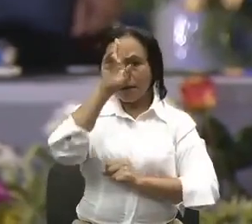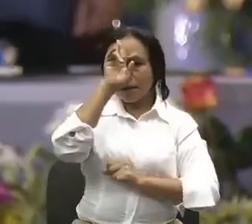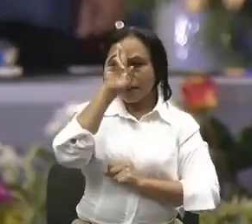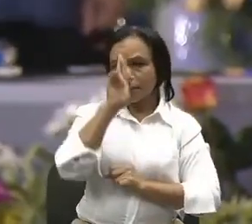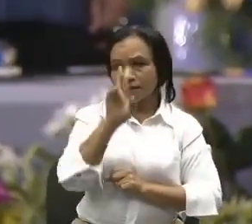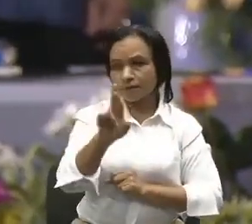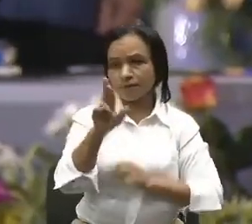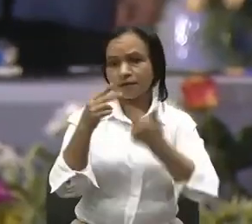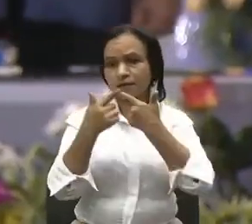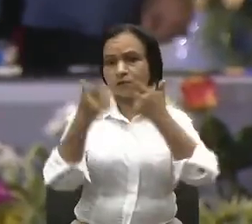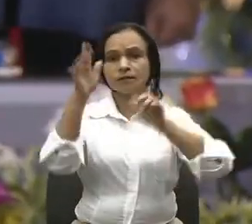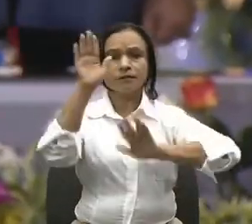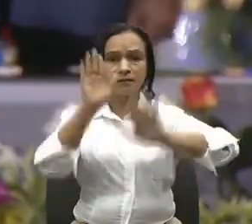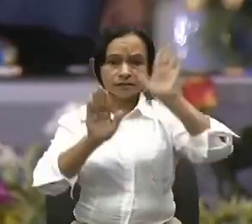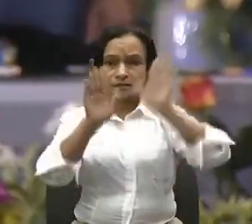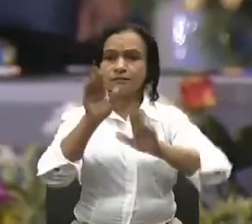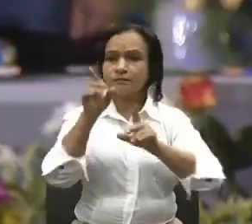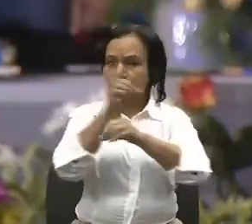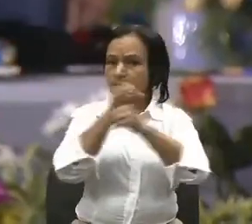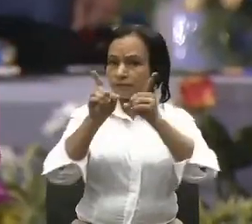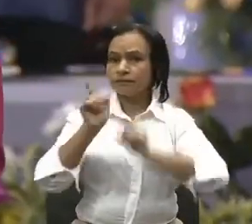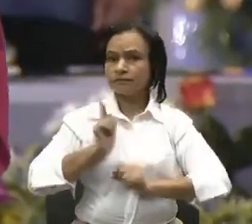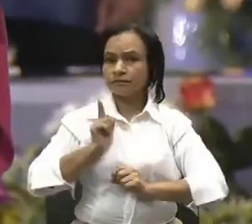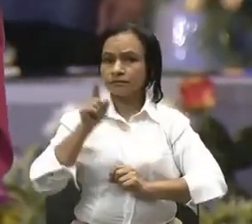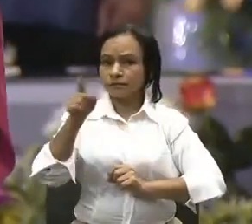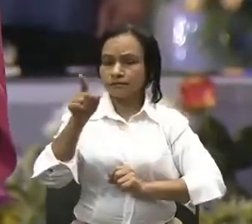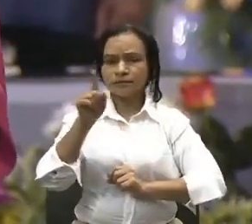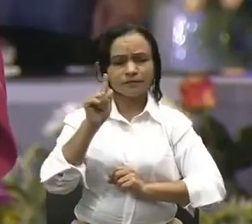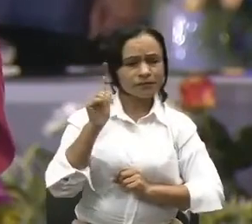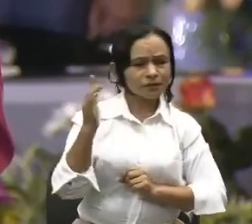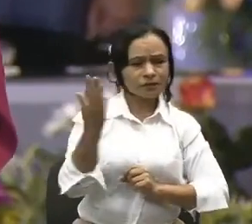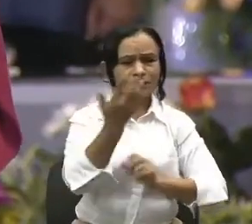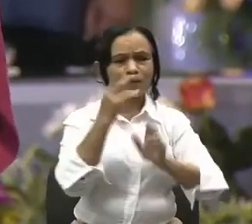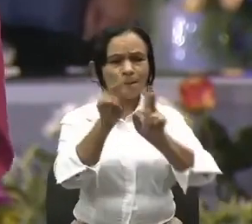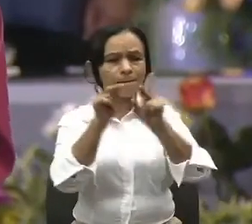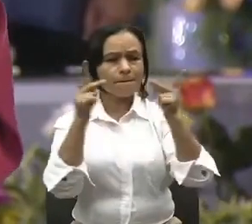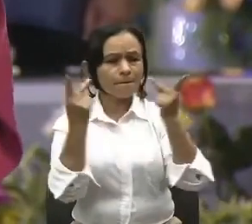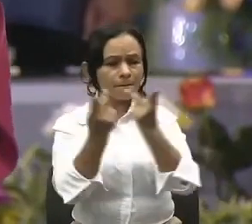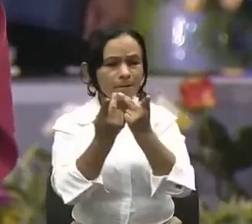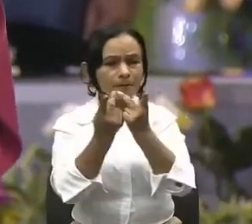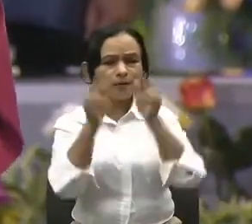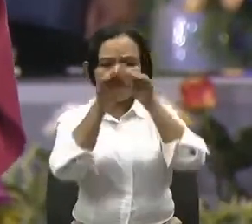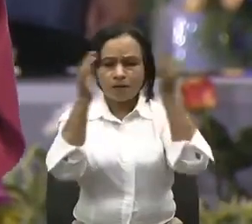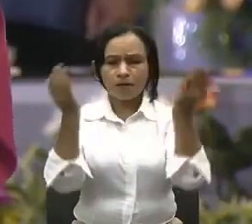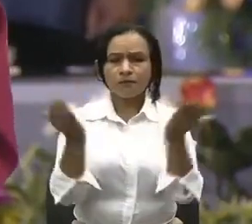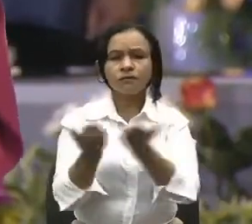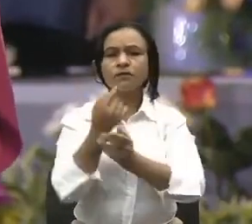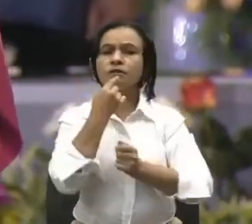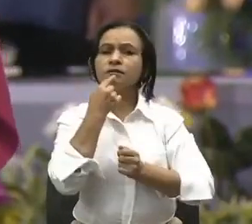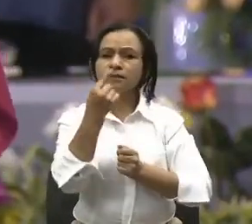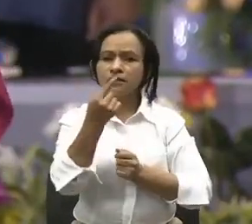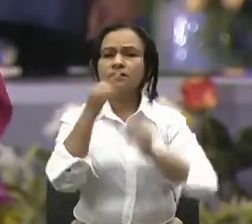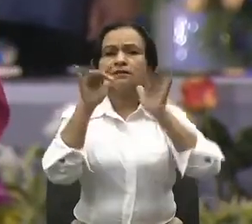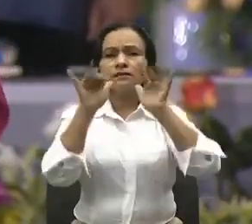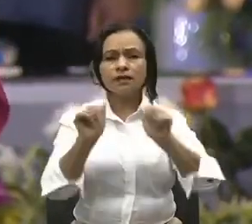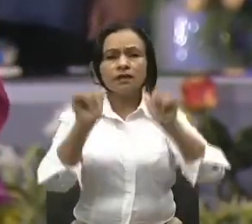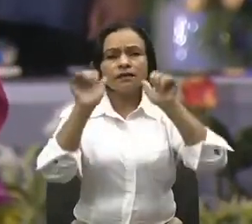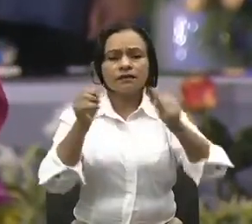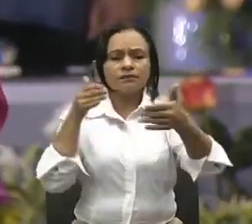la democracia, cuando la inmensa mayoría de los pueblos del mundo, de los gobiernos, están diciendo que cese el